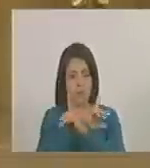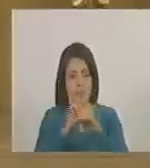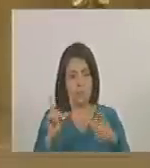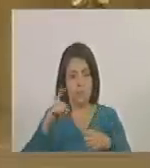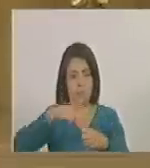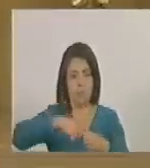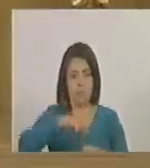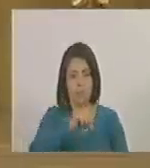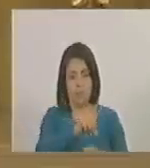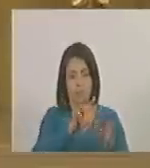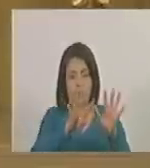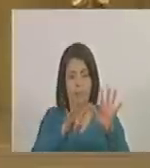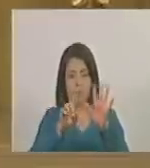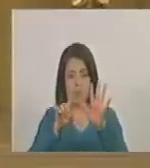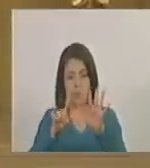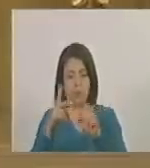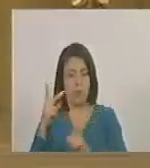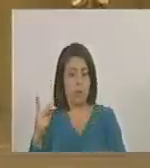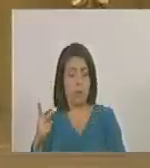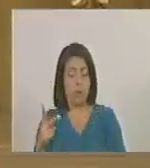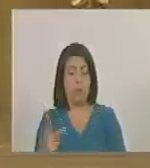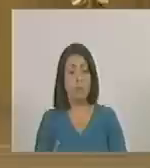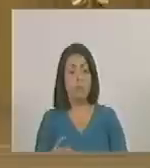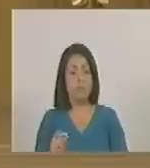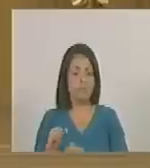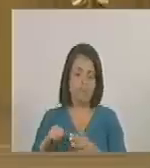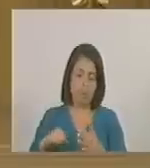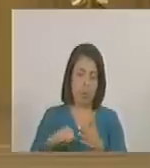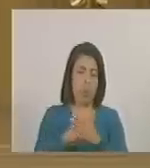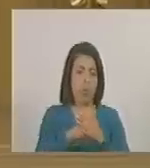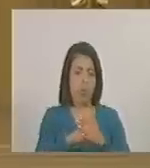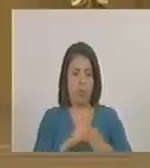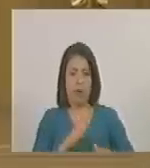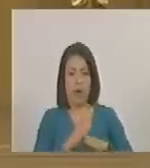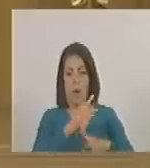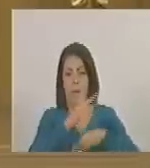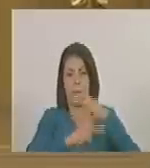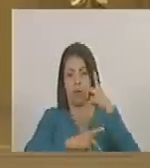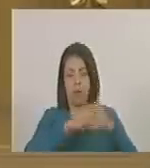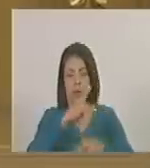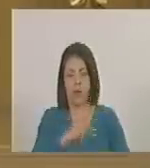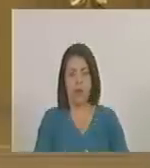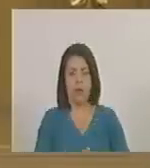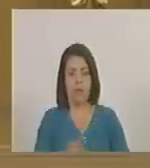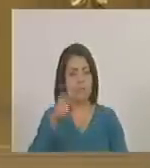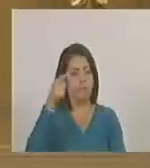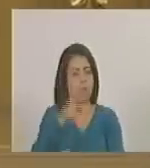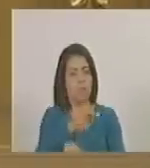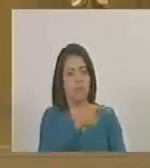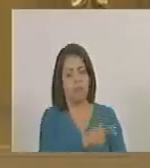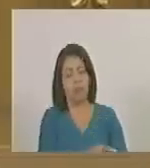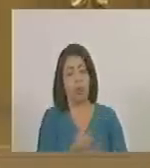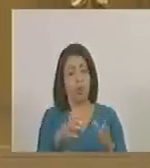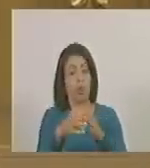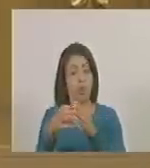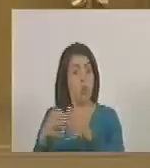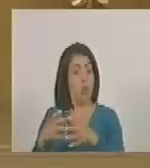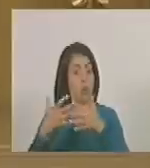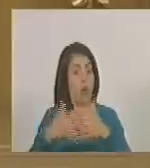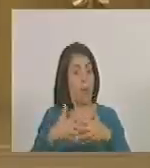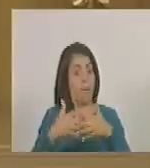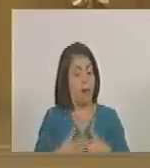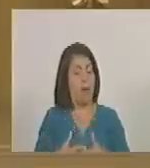hasta 1962, oponiéndose a las políticas neoliberales impuestas por las élites